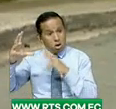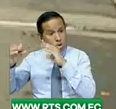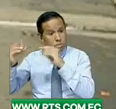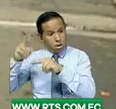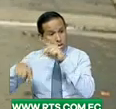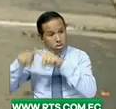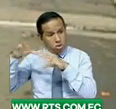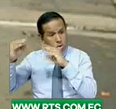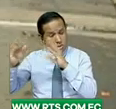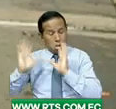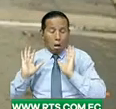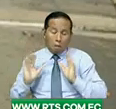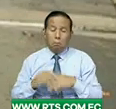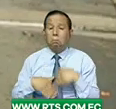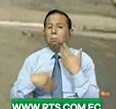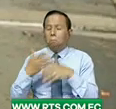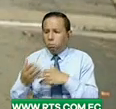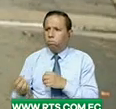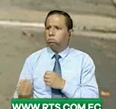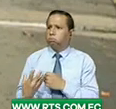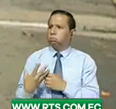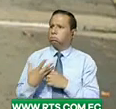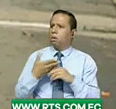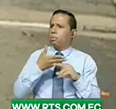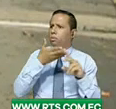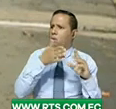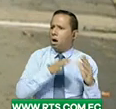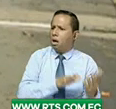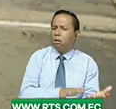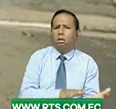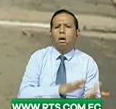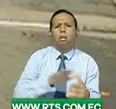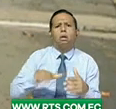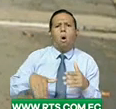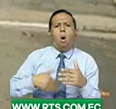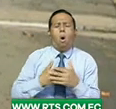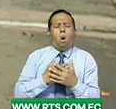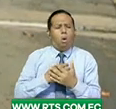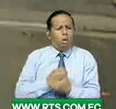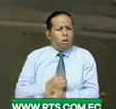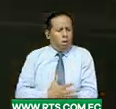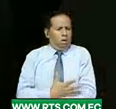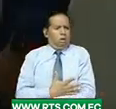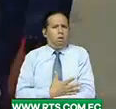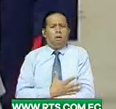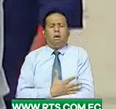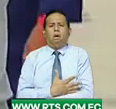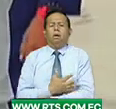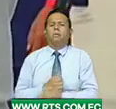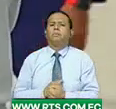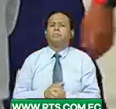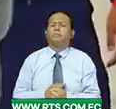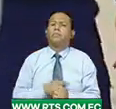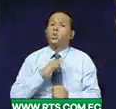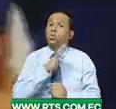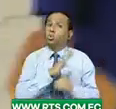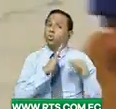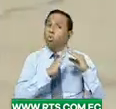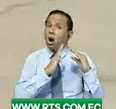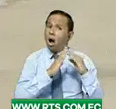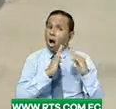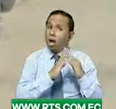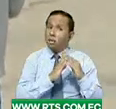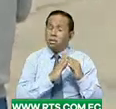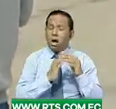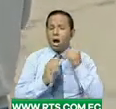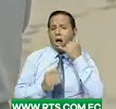persona. Minutos después, la noticia de su crimen dejó a todos incrédulos. O sea, ellos lo sacan de la casa para